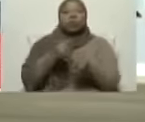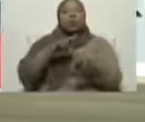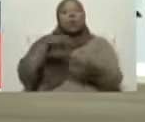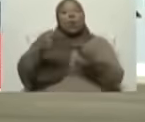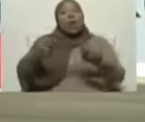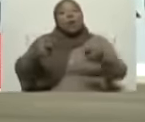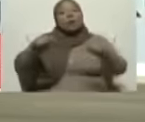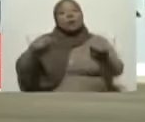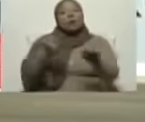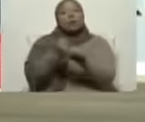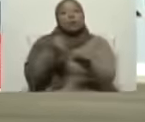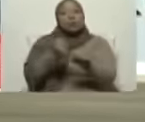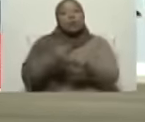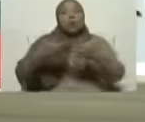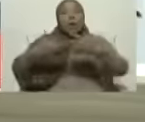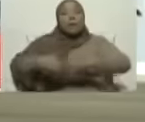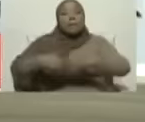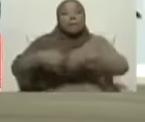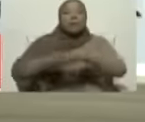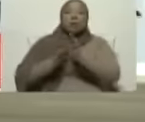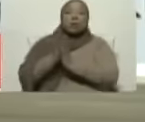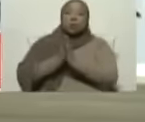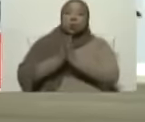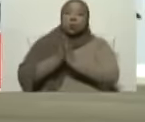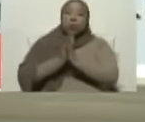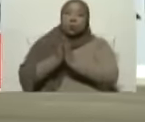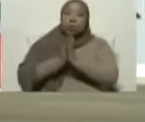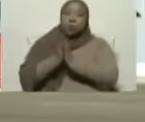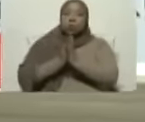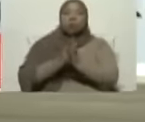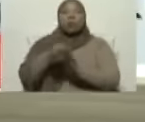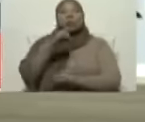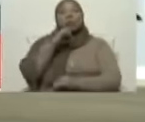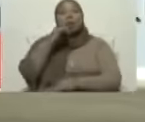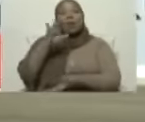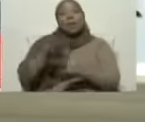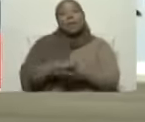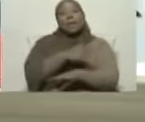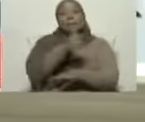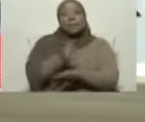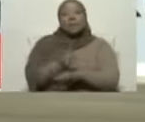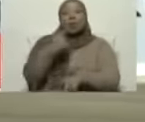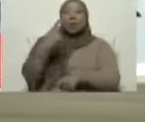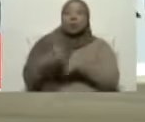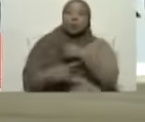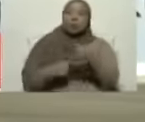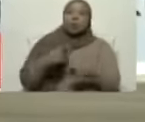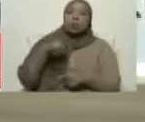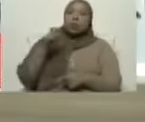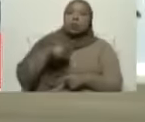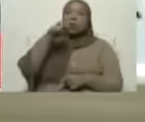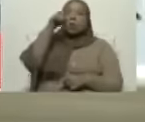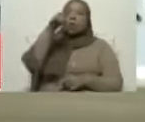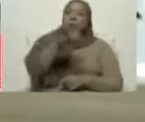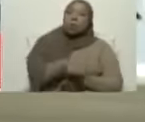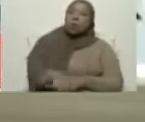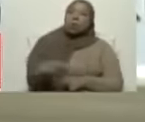restringiendo a los empresarios la adquisición de materias primas e insumos que